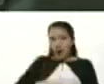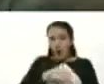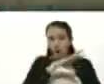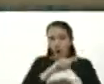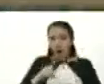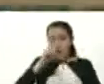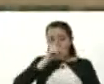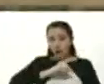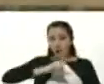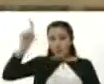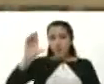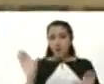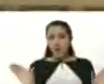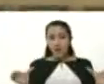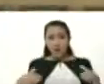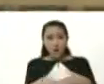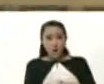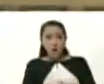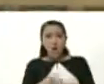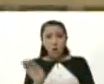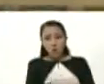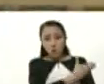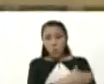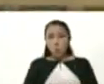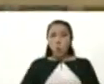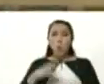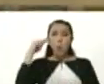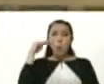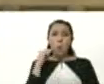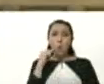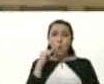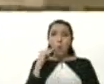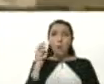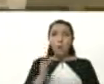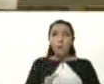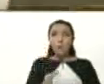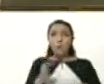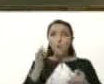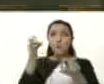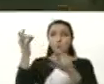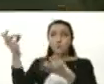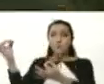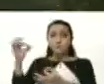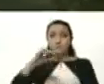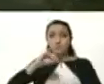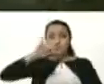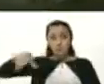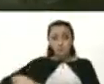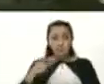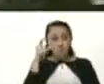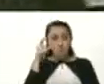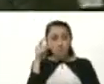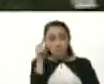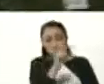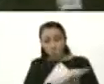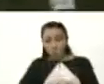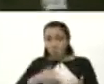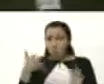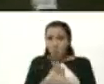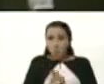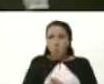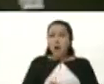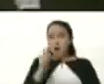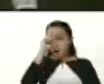de trayectoria de Serenata Guayanesa. Entrega el presidente de la Asamblea Nacional el escrito que contiene todo el reconocimiento